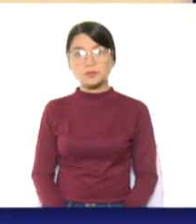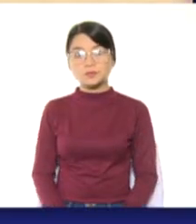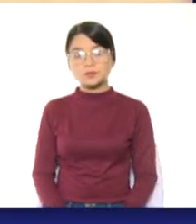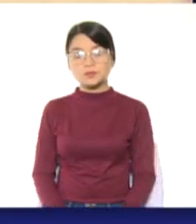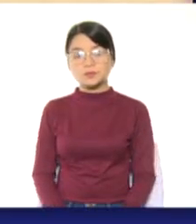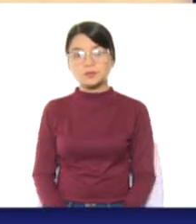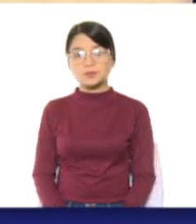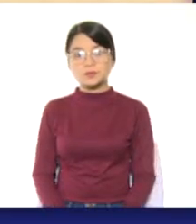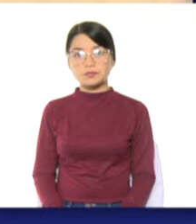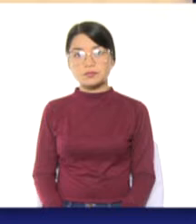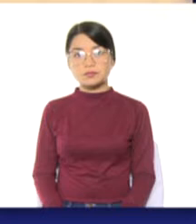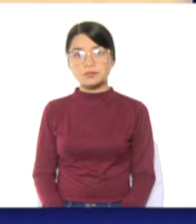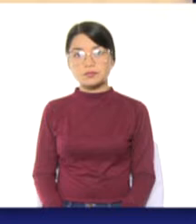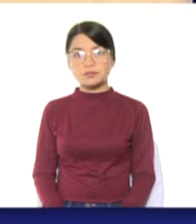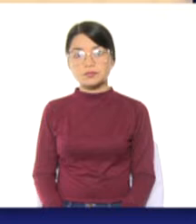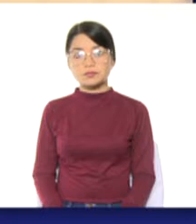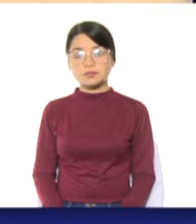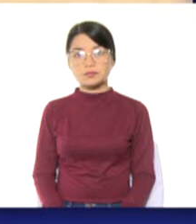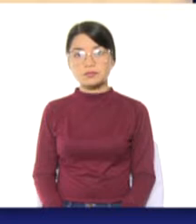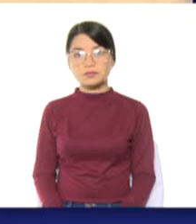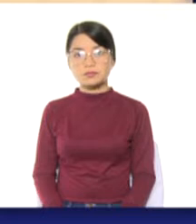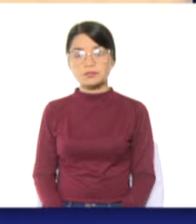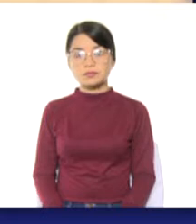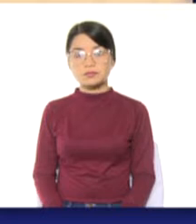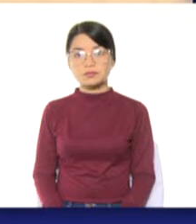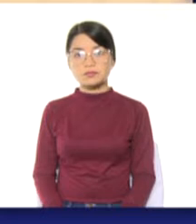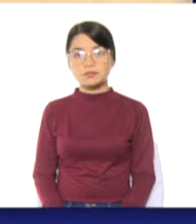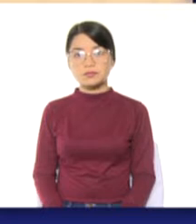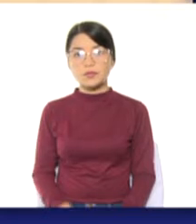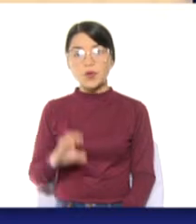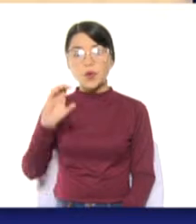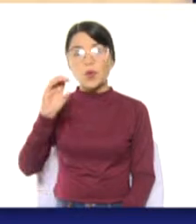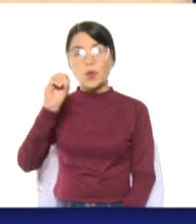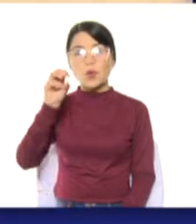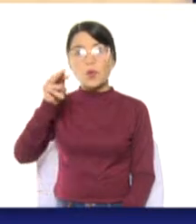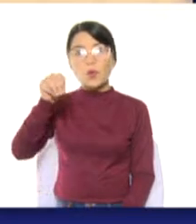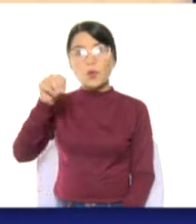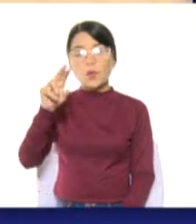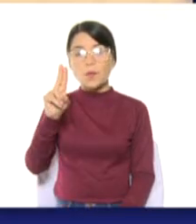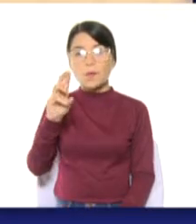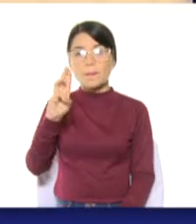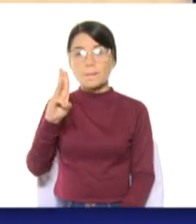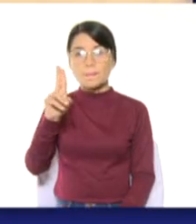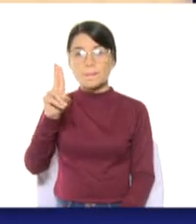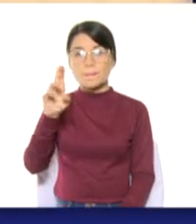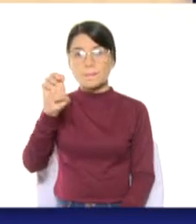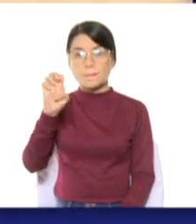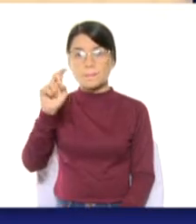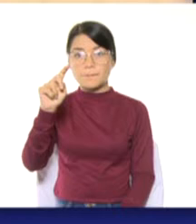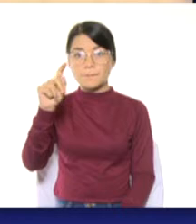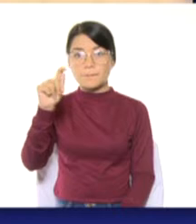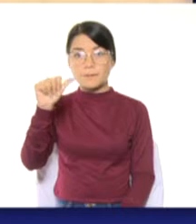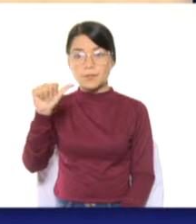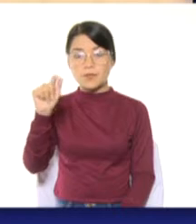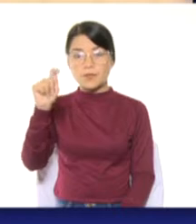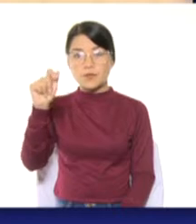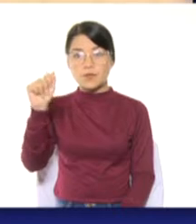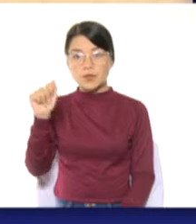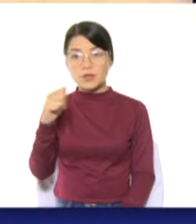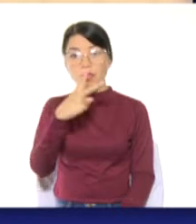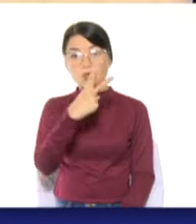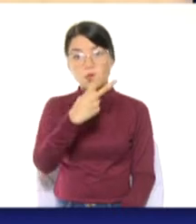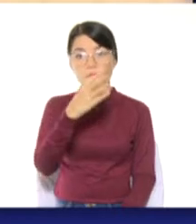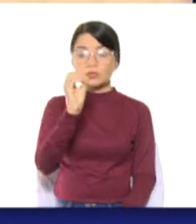la oración compuesta se encuentra integrada por 2 o más oraciones y tiene un nexo. Por